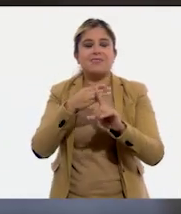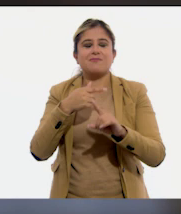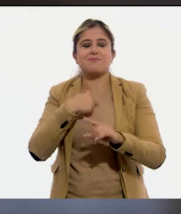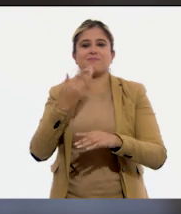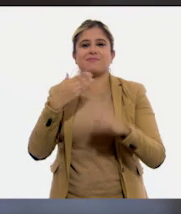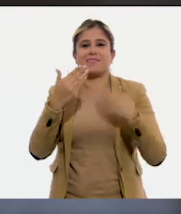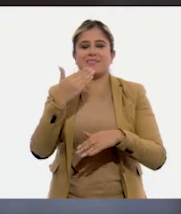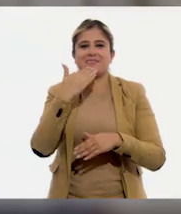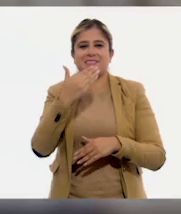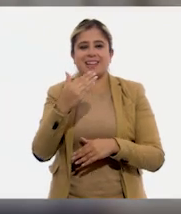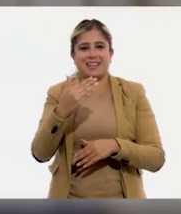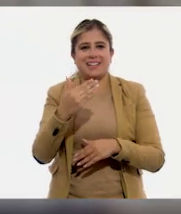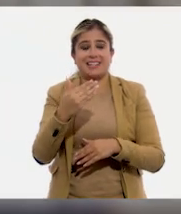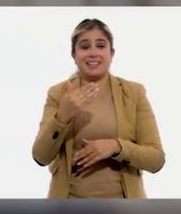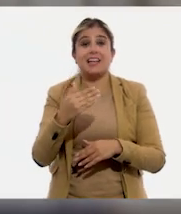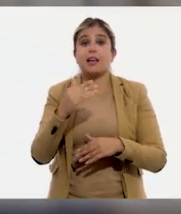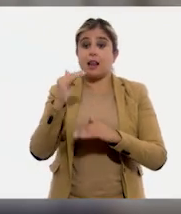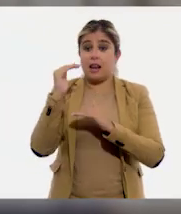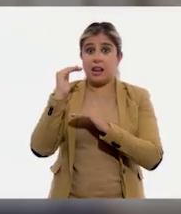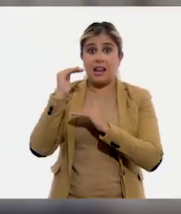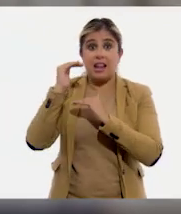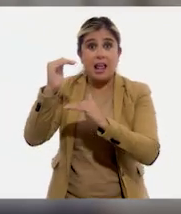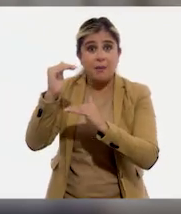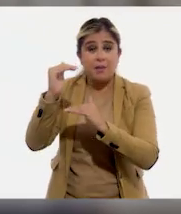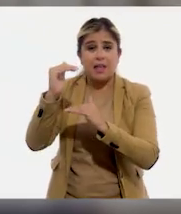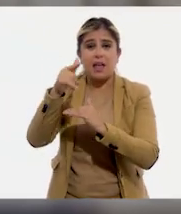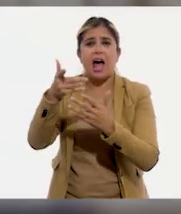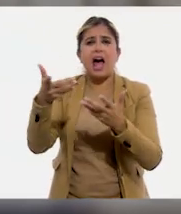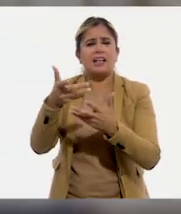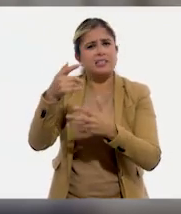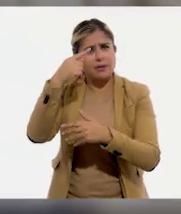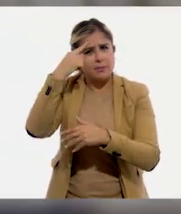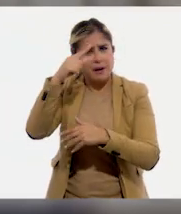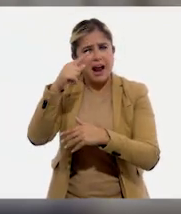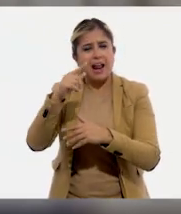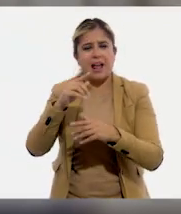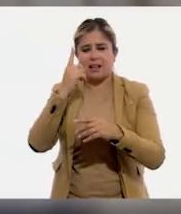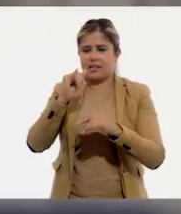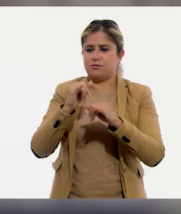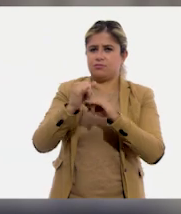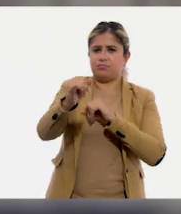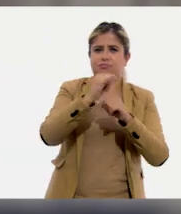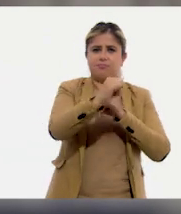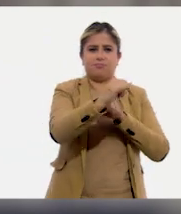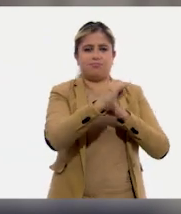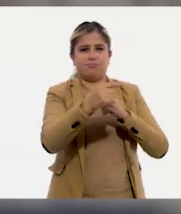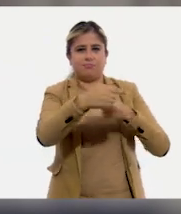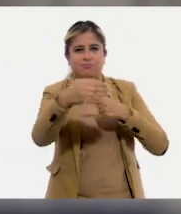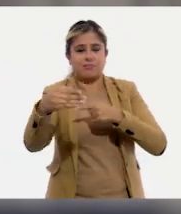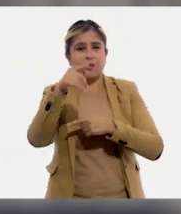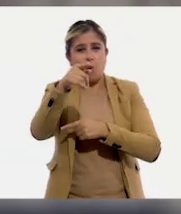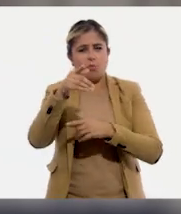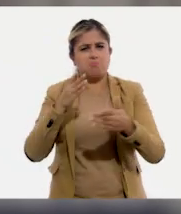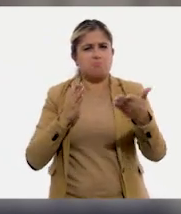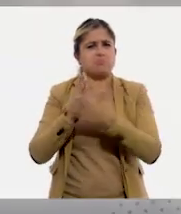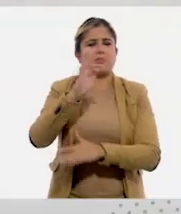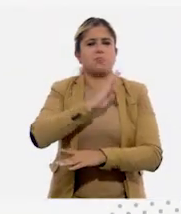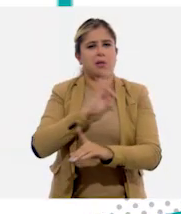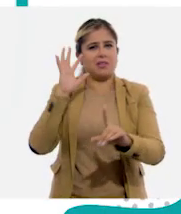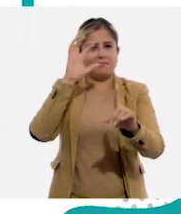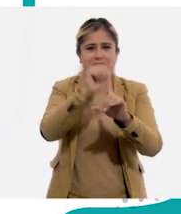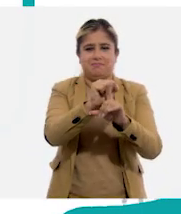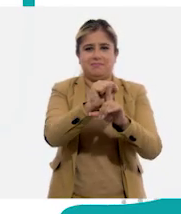podré olvidar. Los límites solamente se crearon para marcar la distancia hasta donde tú quieres llegar.